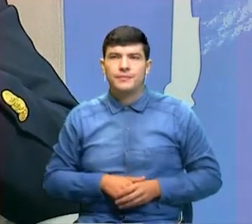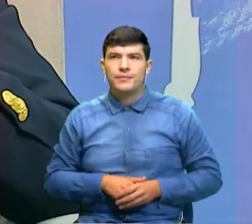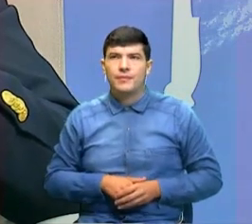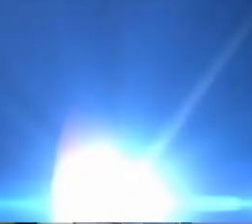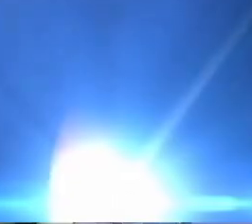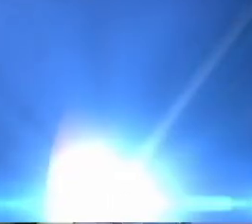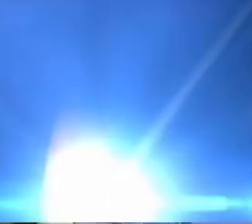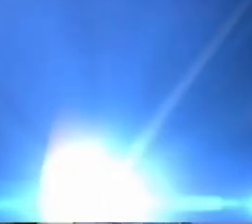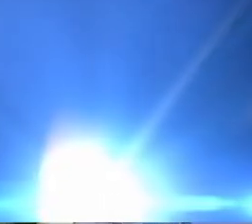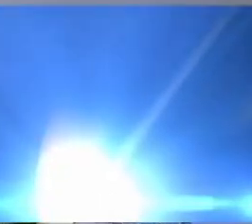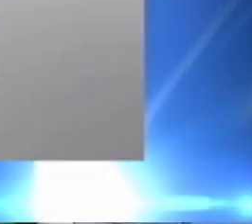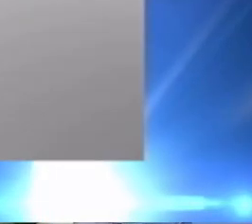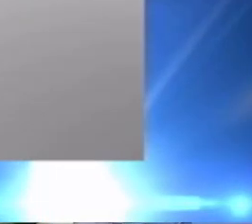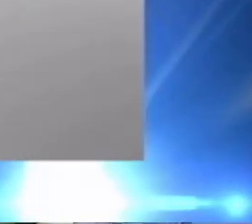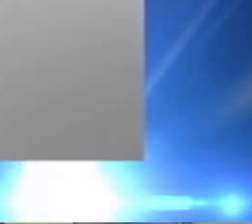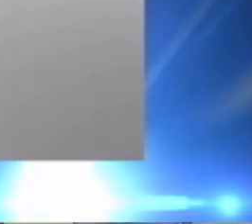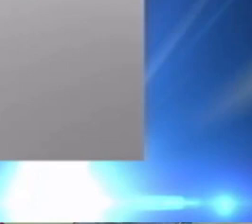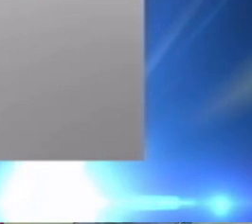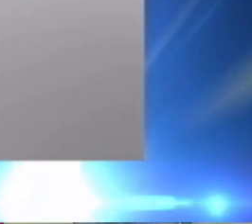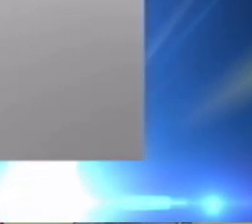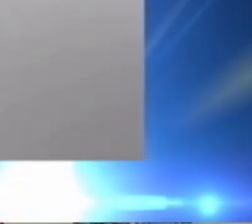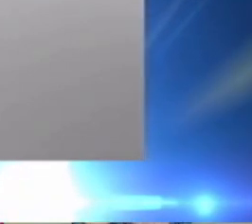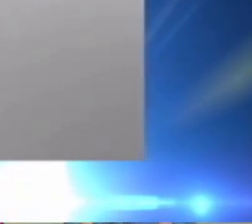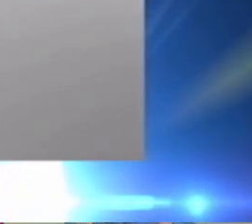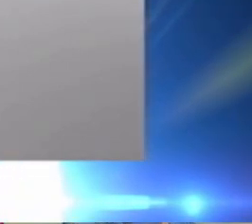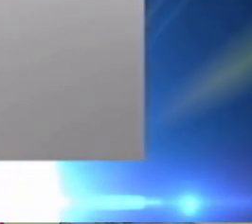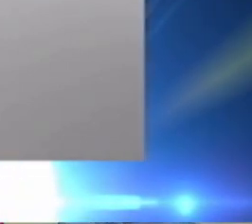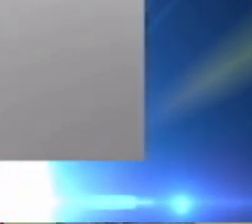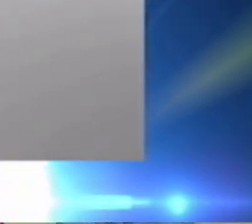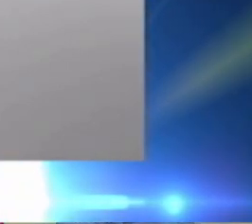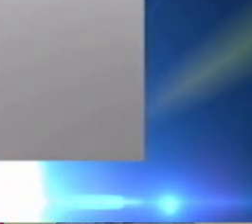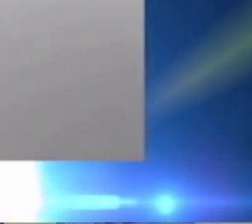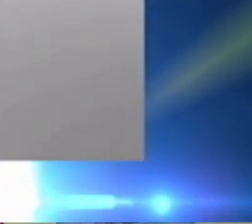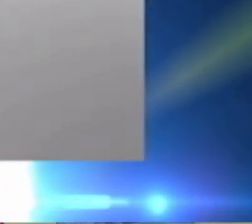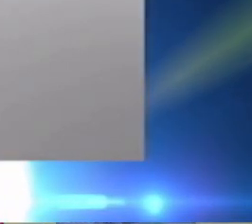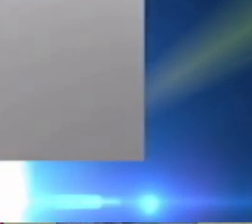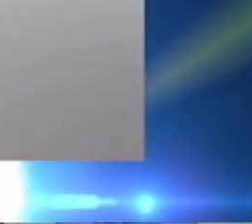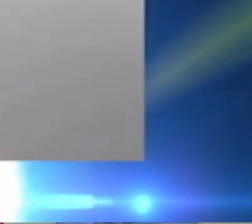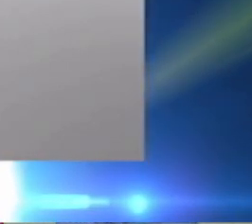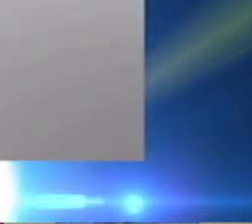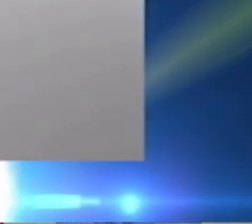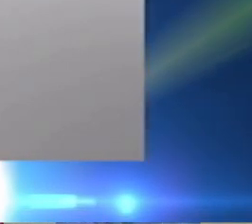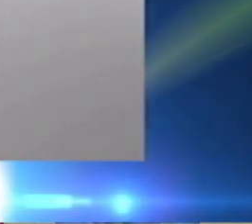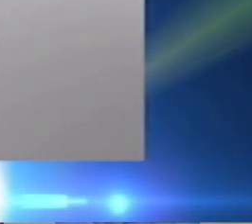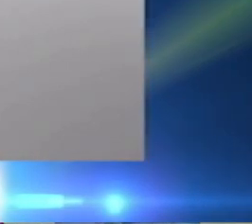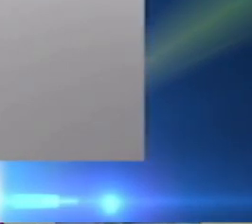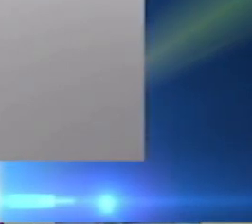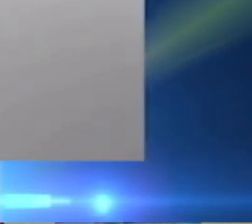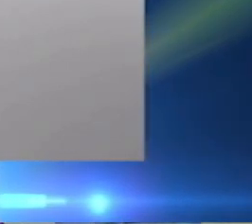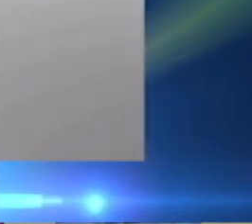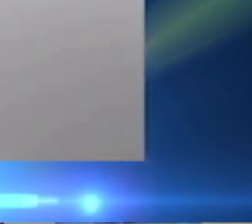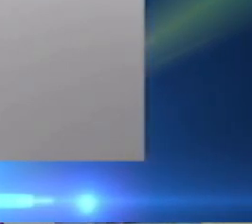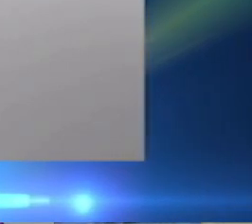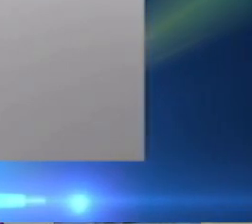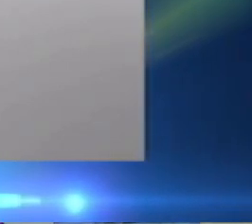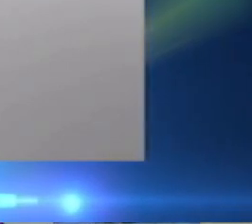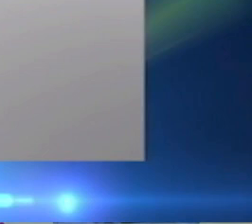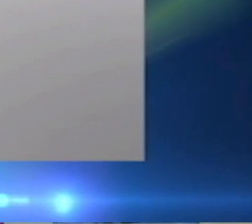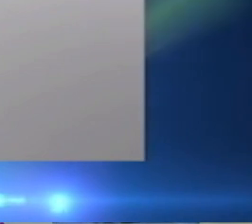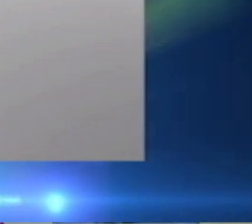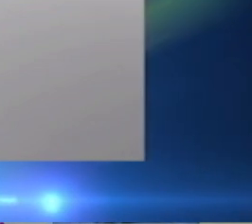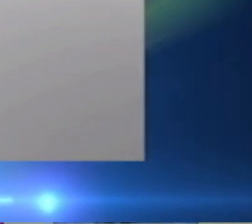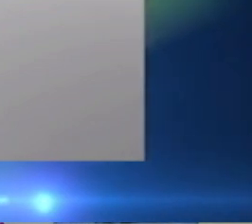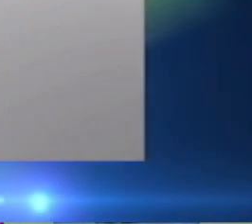jardinera, ¿una zona común se puede arreglar con ladrillos para evitar que las mascotas se hagan de posición,